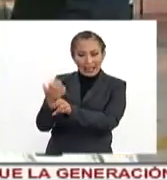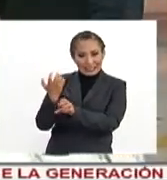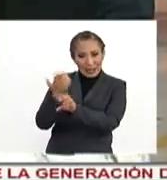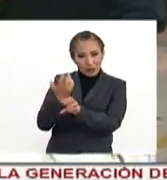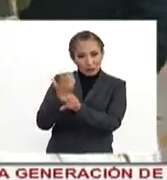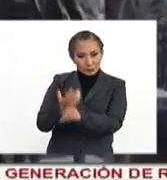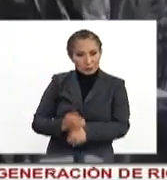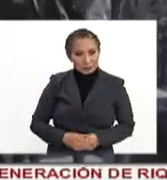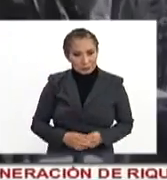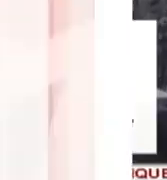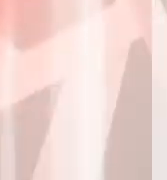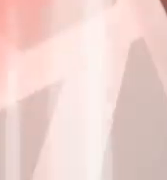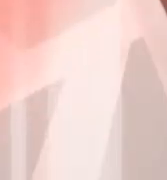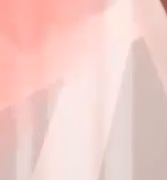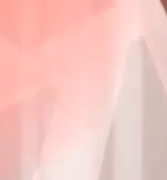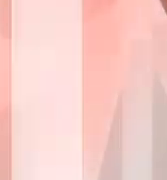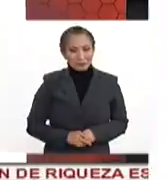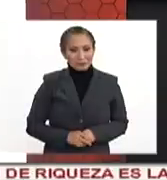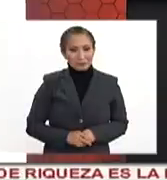Estados Unidos.